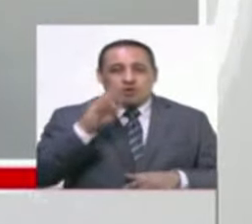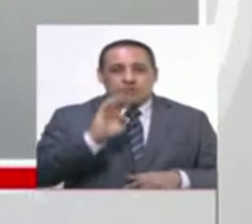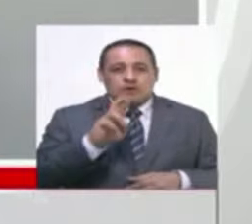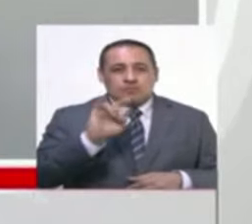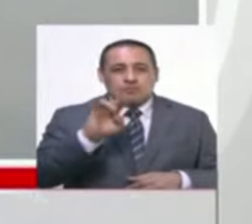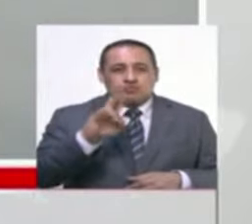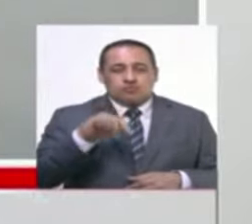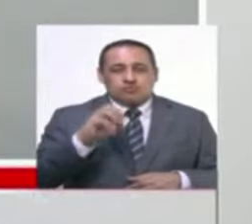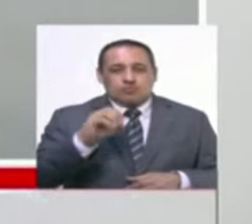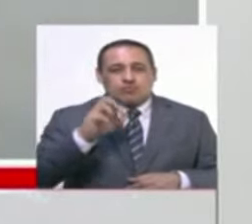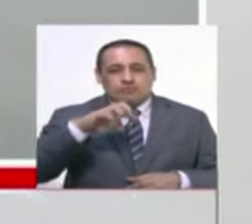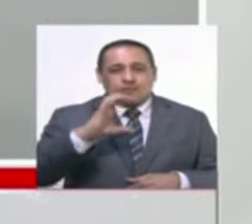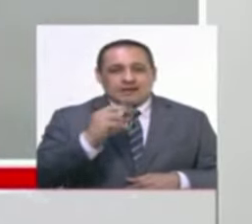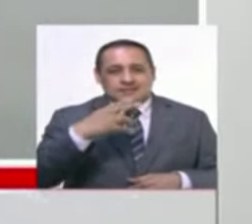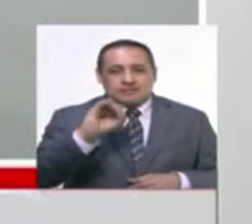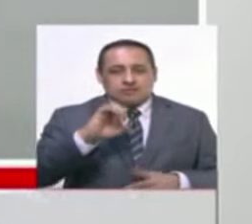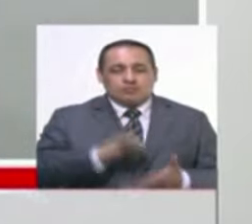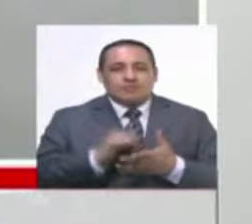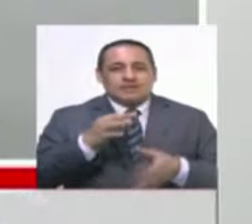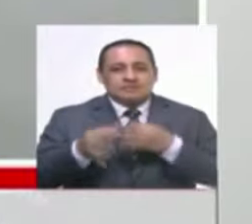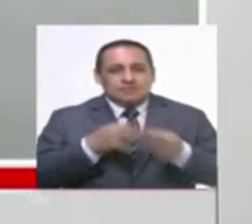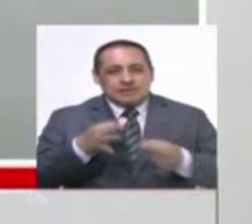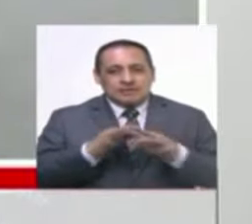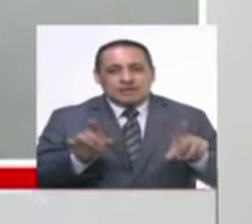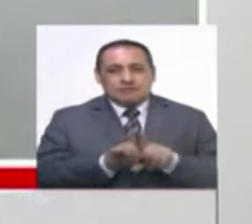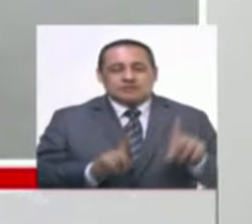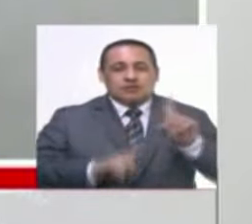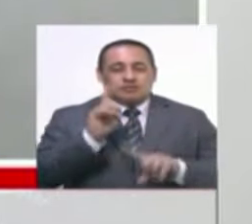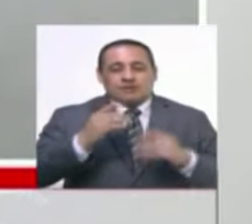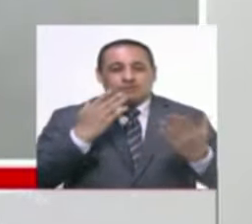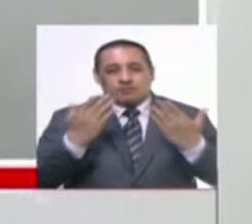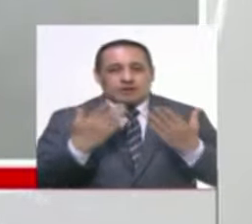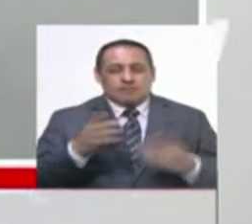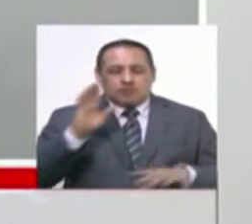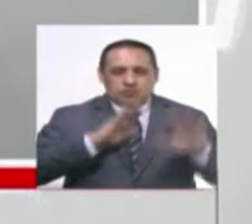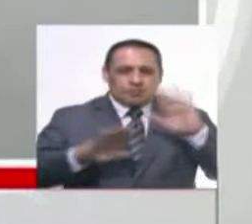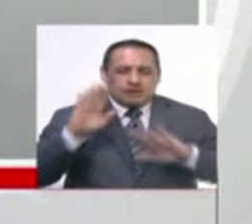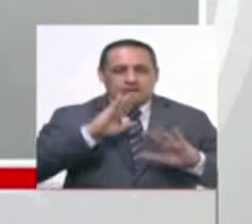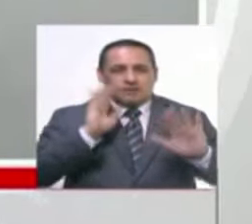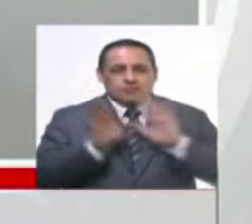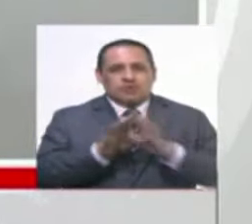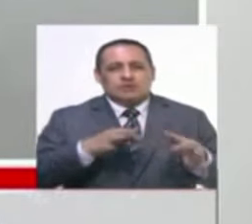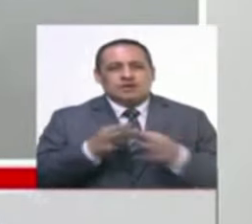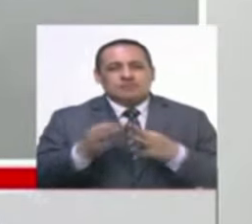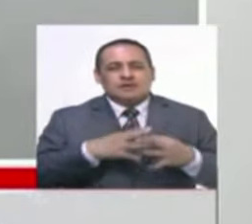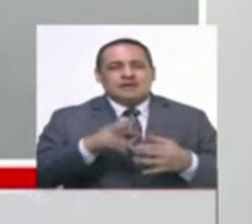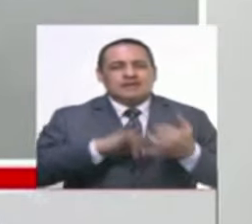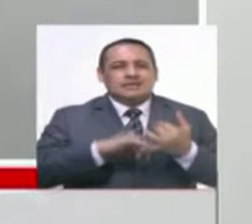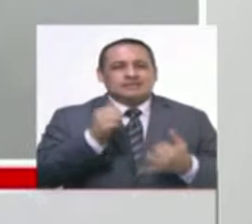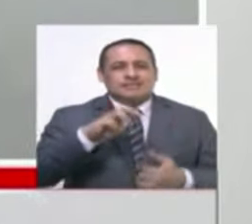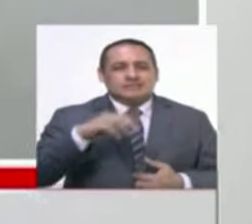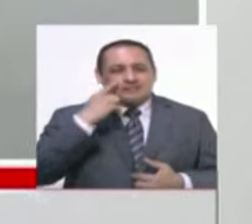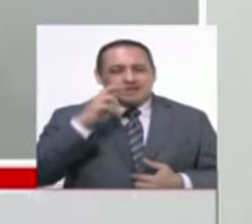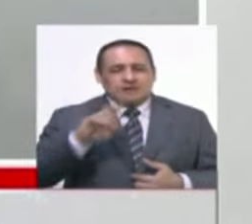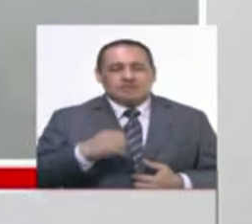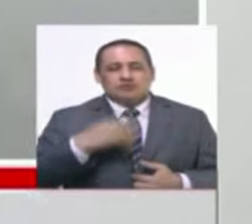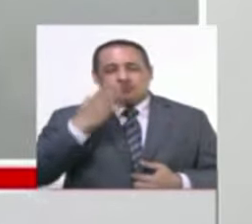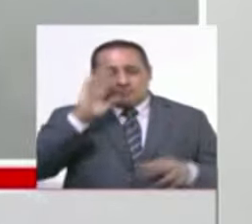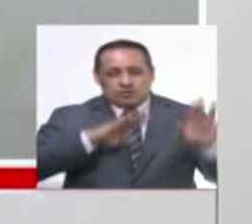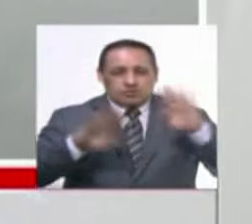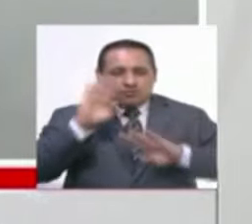llama y me refiere de una forma preocupada. Me dice, Samir, estoy